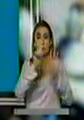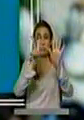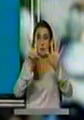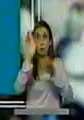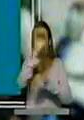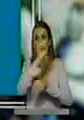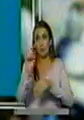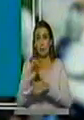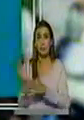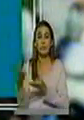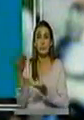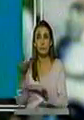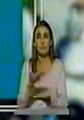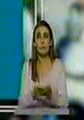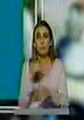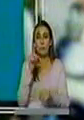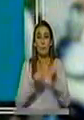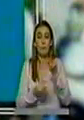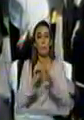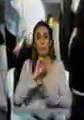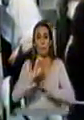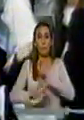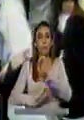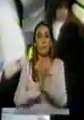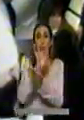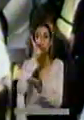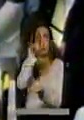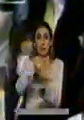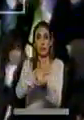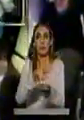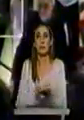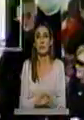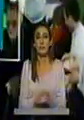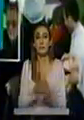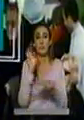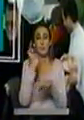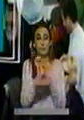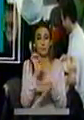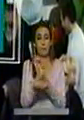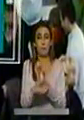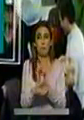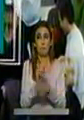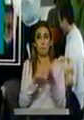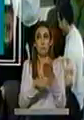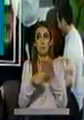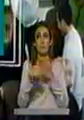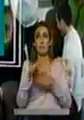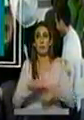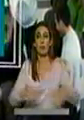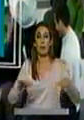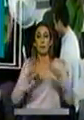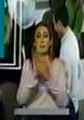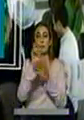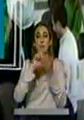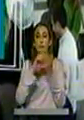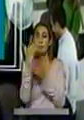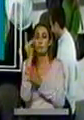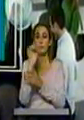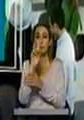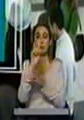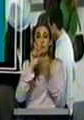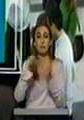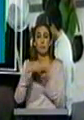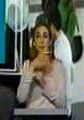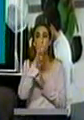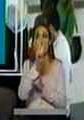todas las llegadas de estos turistas fueron por vía aérea. En el caso de Ecuador y según cifras del Ministerio de Turismo, en 2018 ingresaron al Ecuador